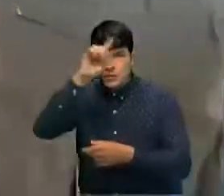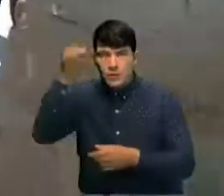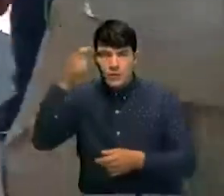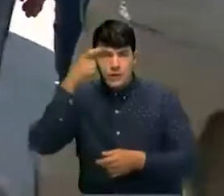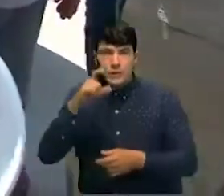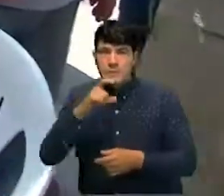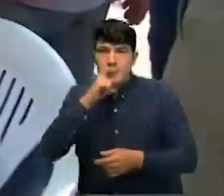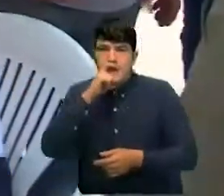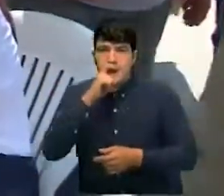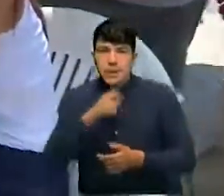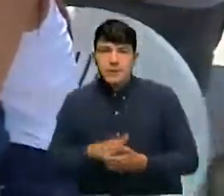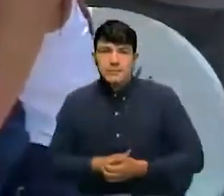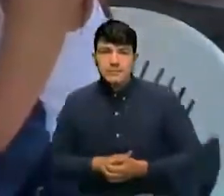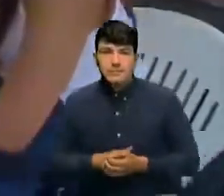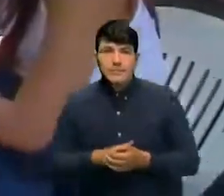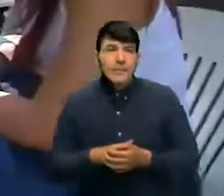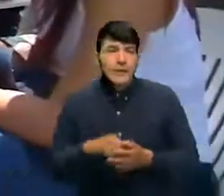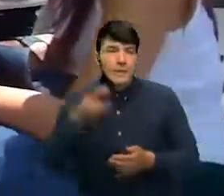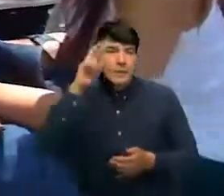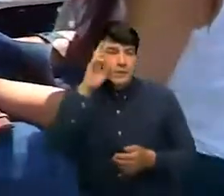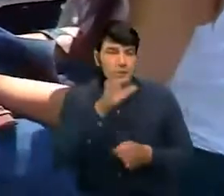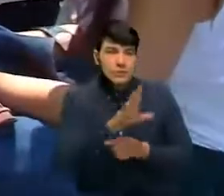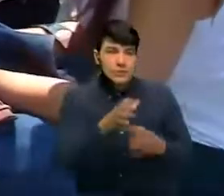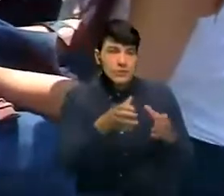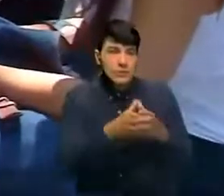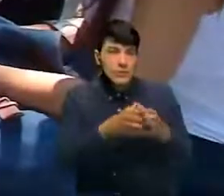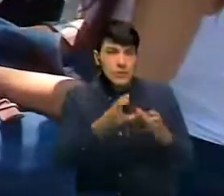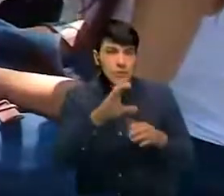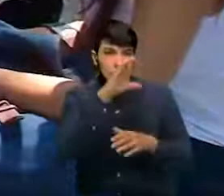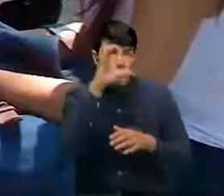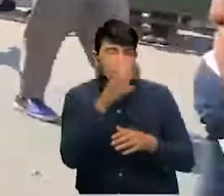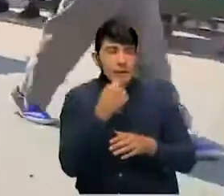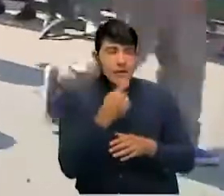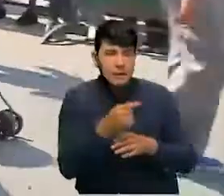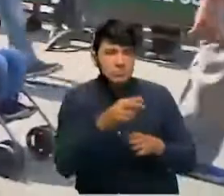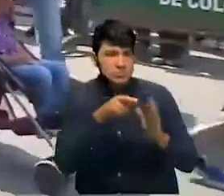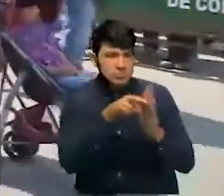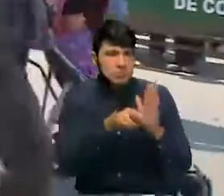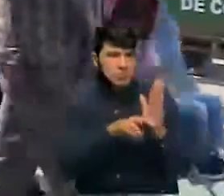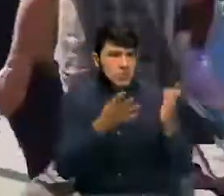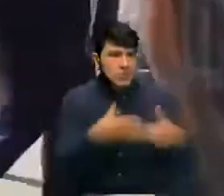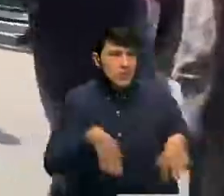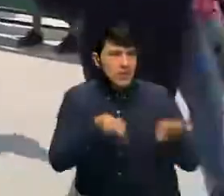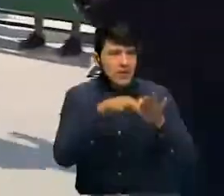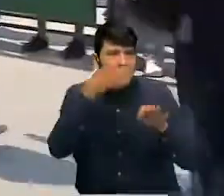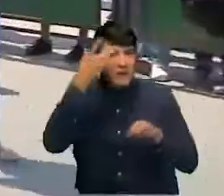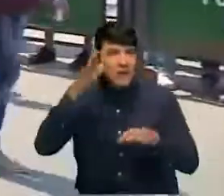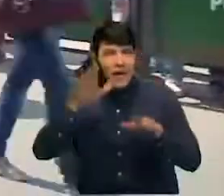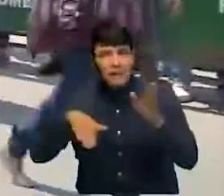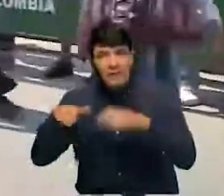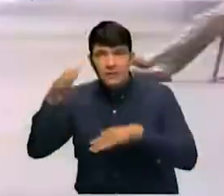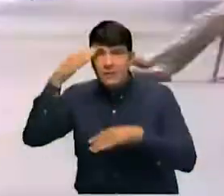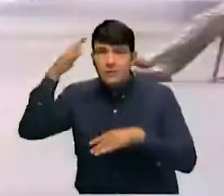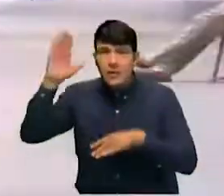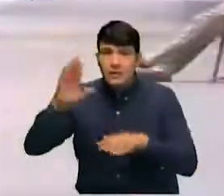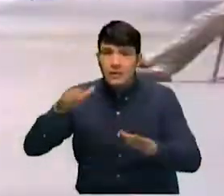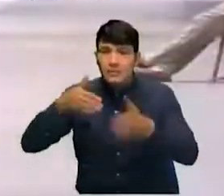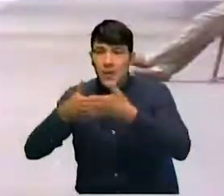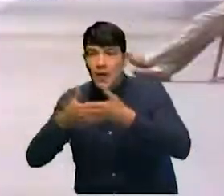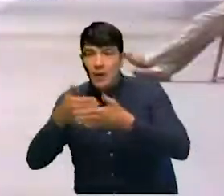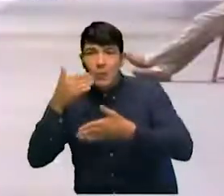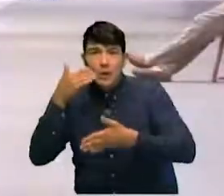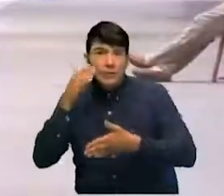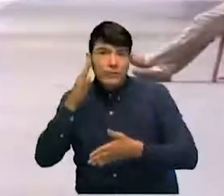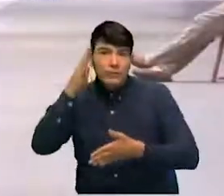dictadura. Según Migración Colombia, esta es una medida importante tras los constantes cierres de frontera por parte de Venezuela.